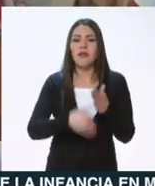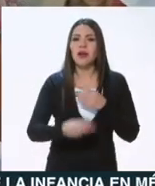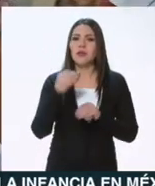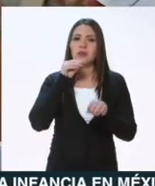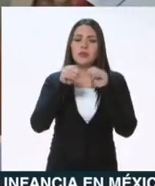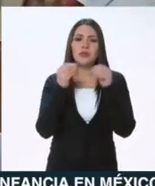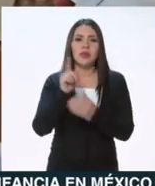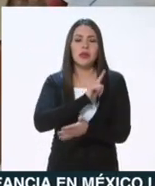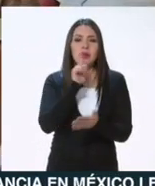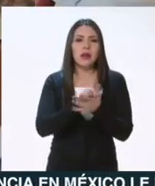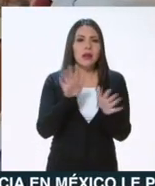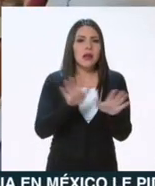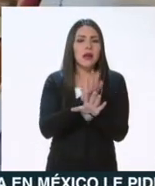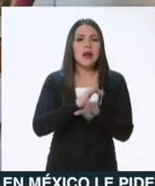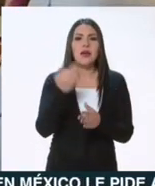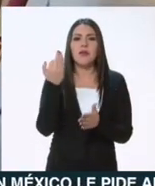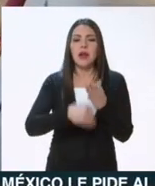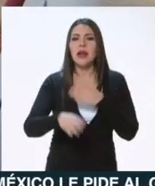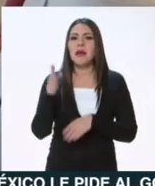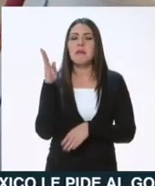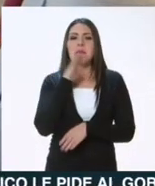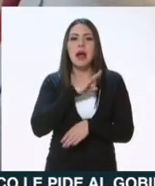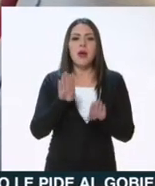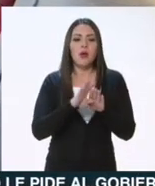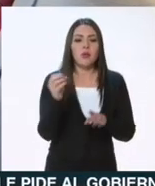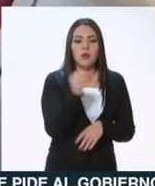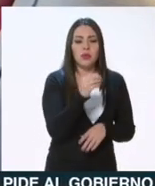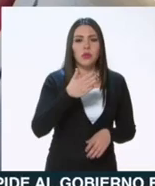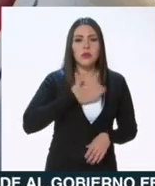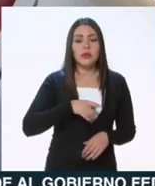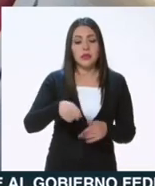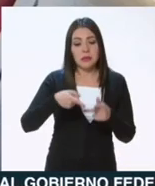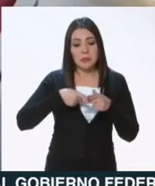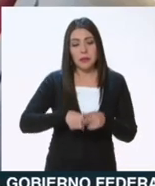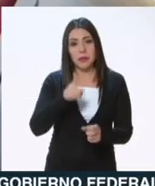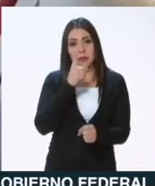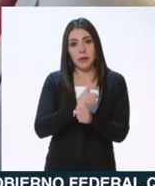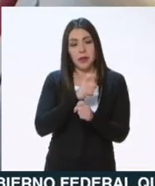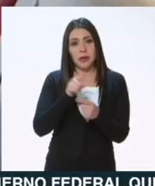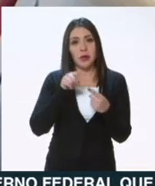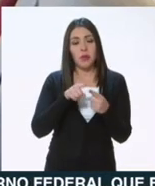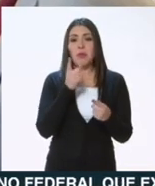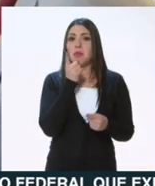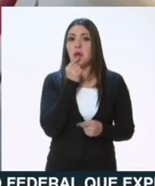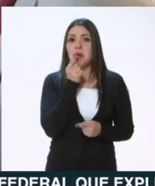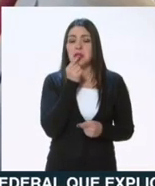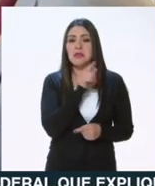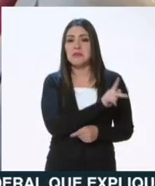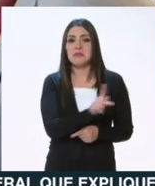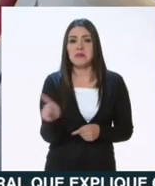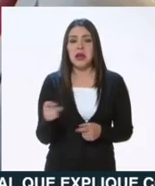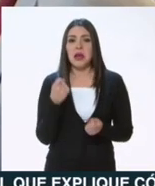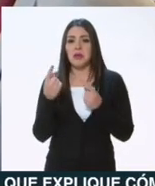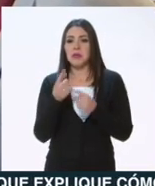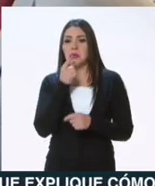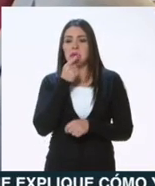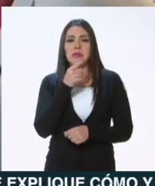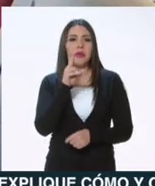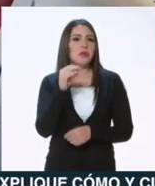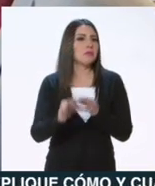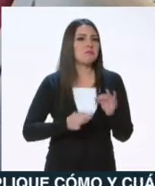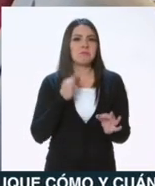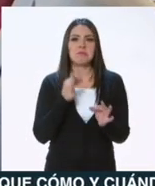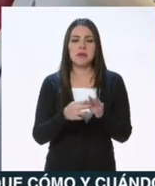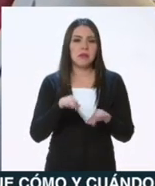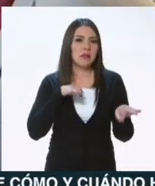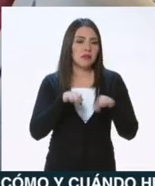que esto conlleva? Absolutamente. Esto viene desde los policías, que hay impunidad. Un policía no cumple con su